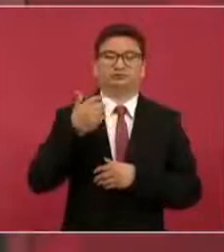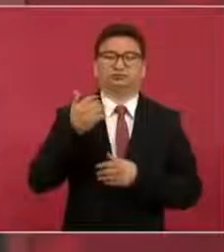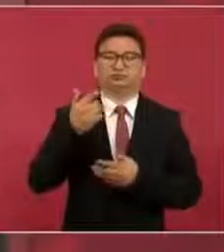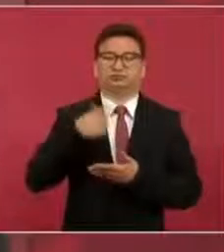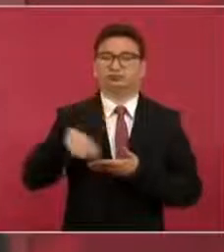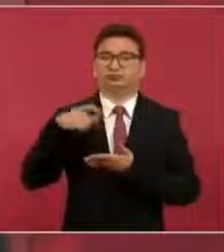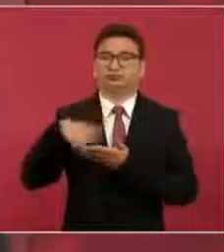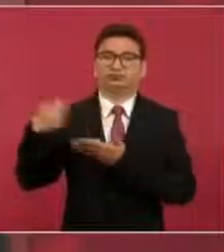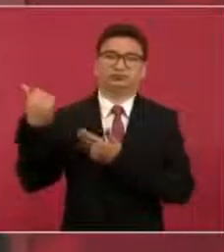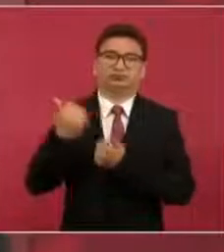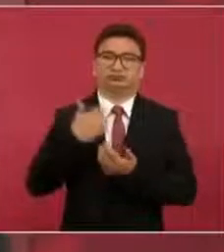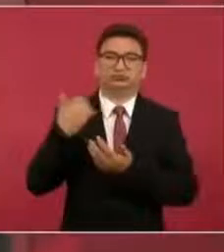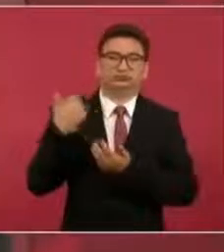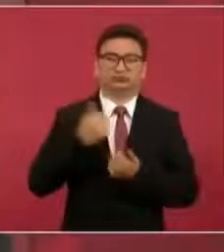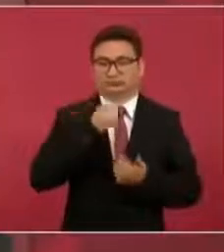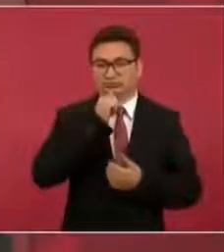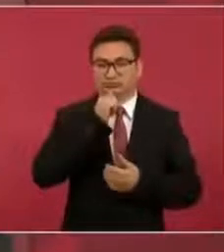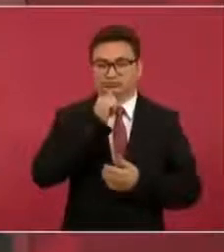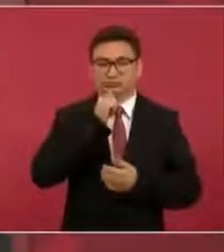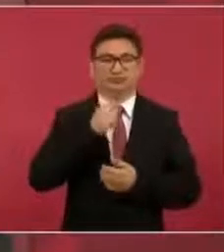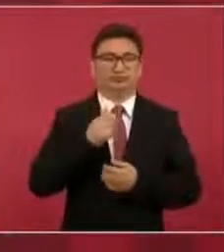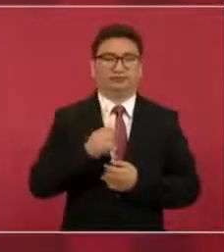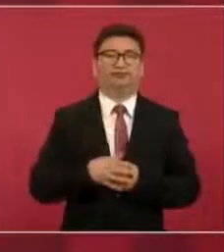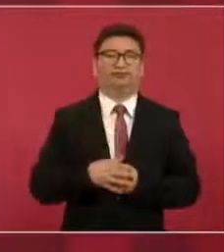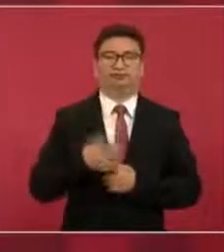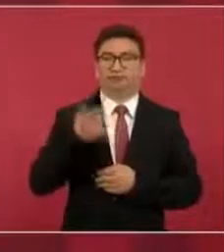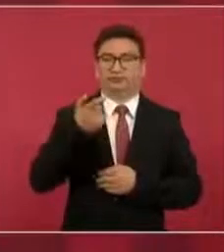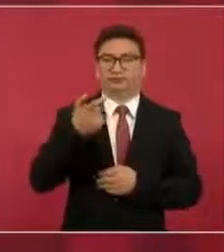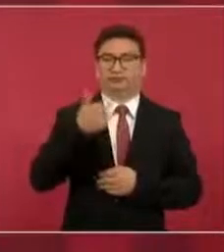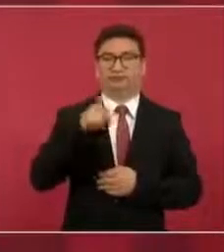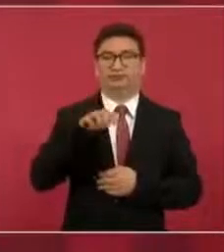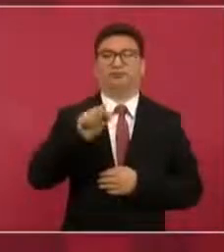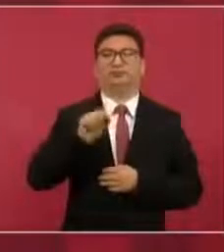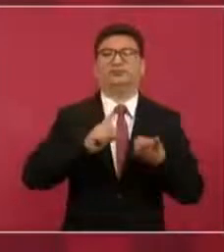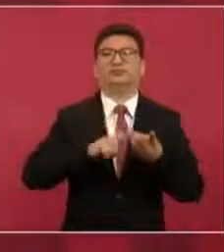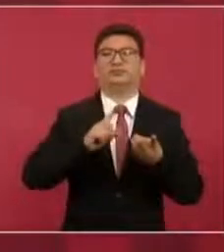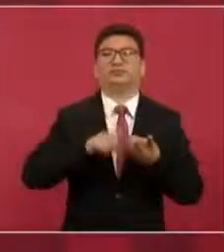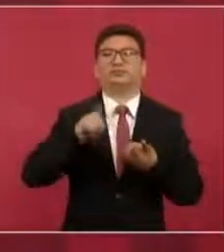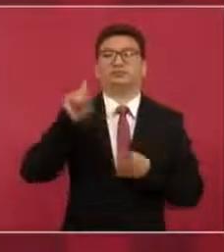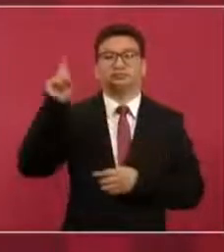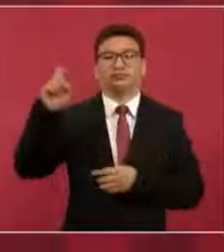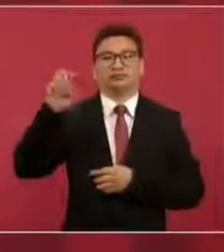O sea, donde está aumentando el precio del gas es en Europa.